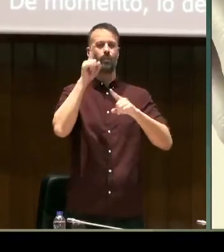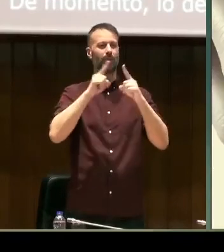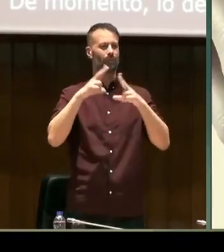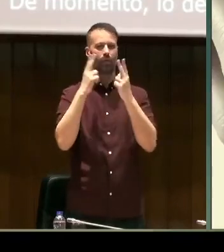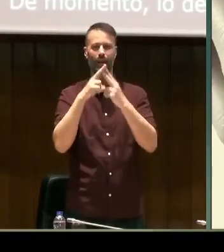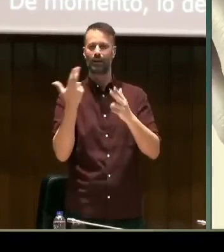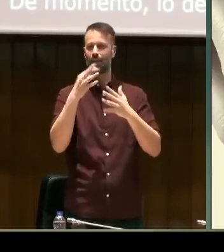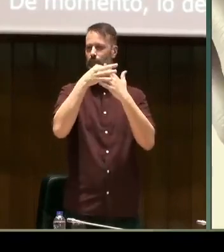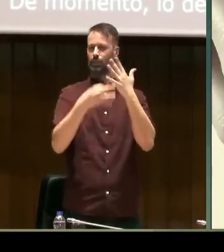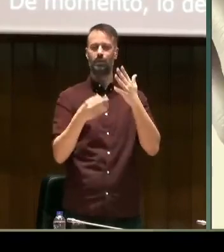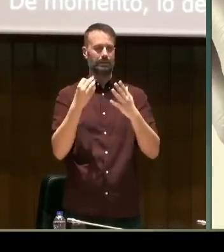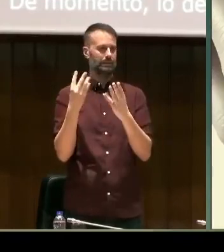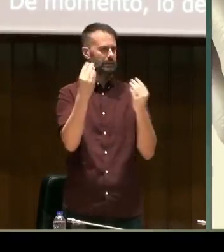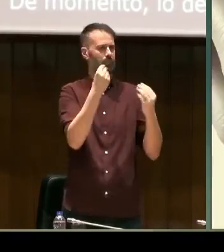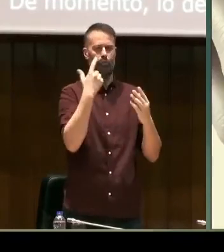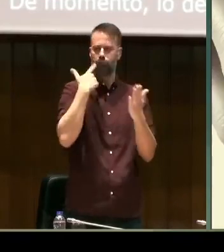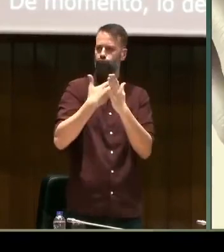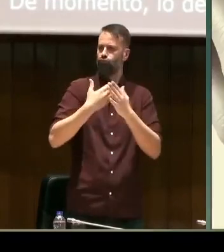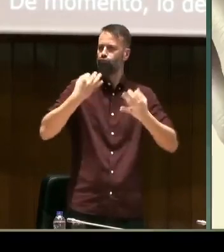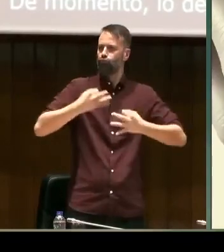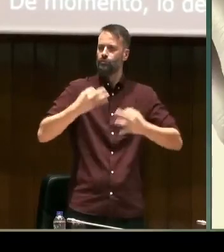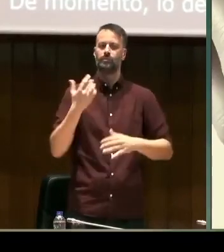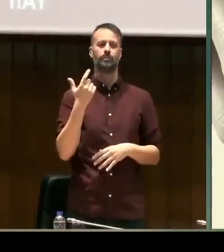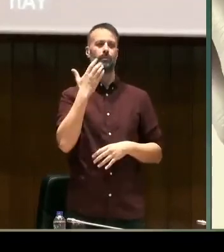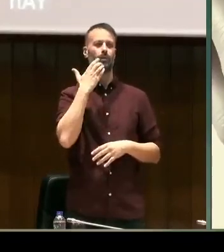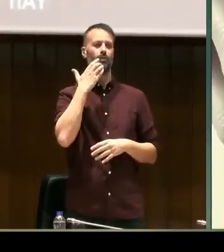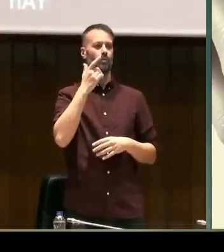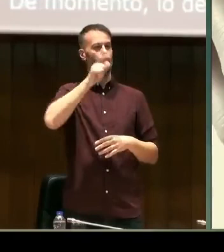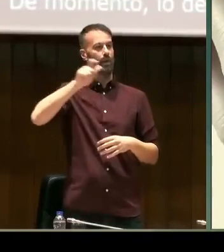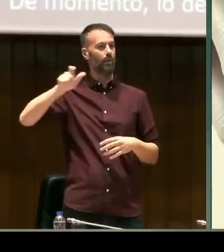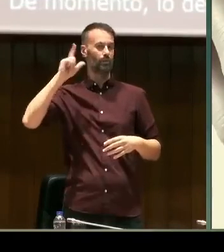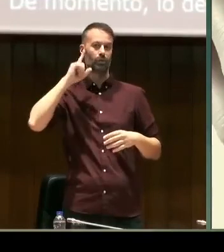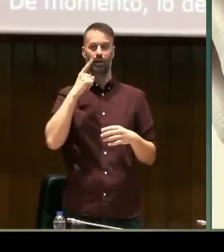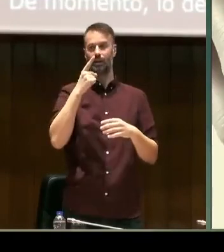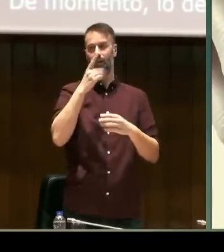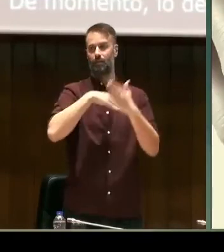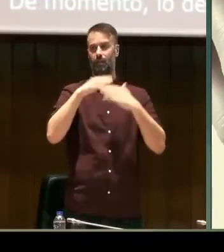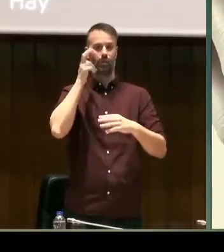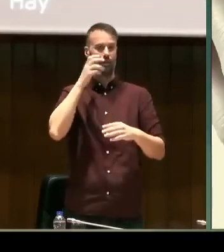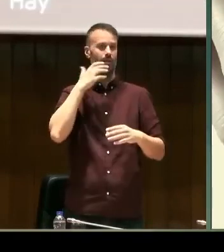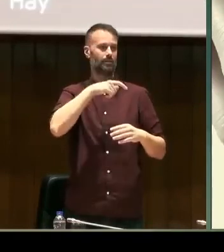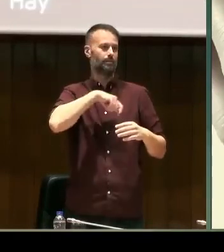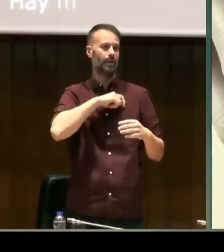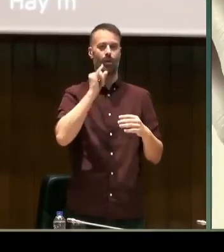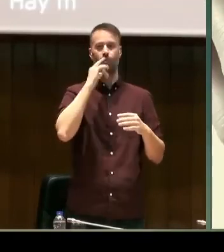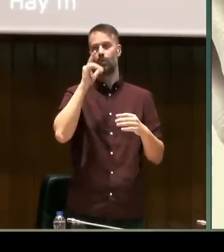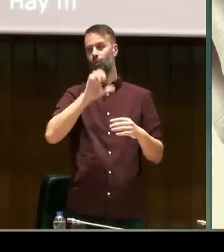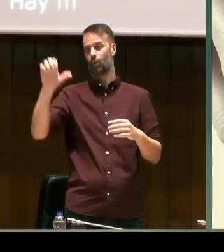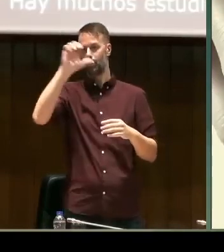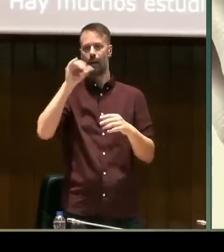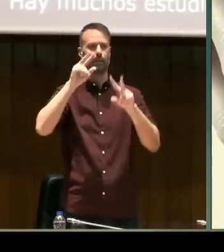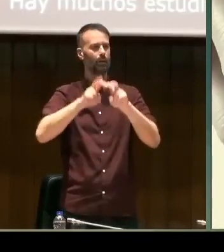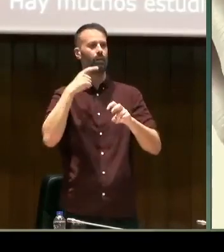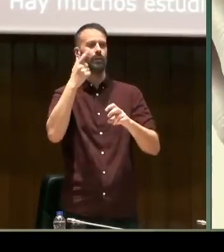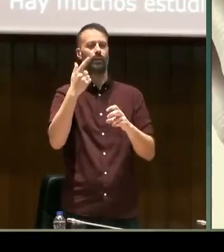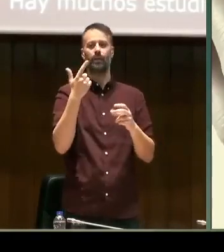hay bastantes problemas de salud mental, de problemas de autoestima, psicosociales, y así está constatado, que dentro de la población sorda con